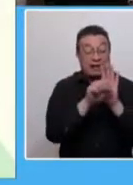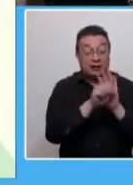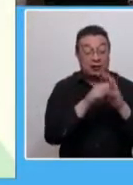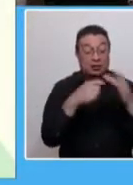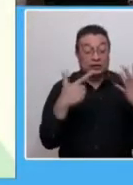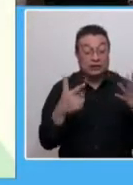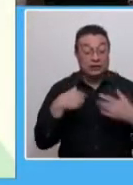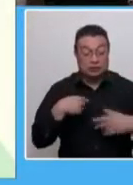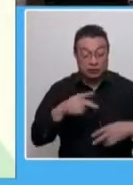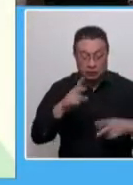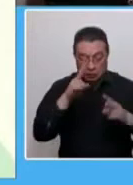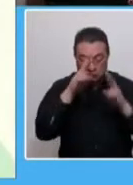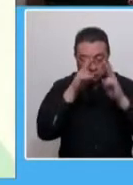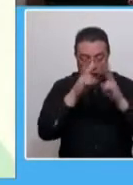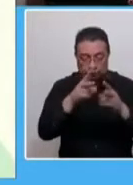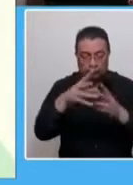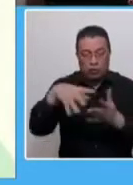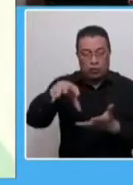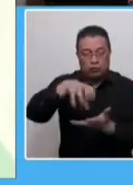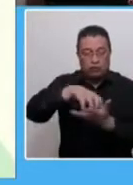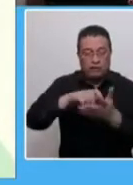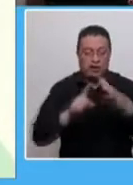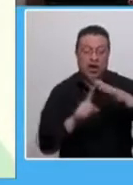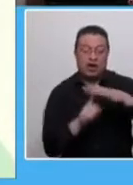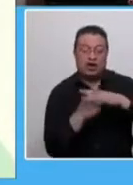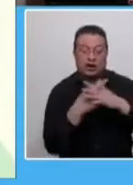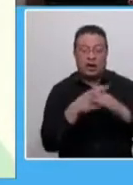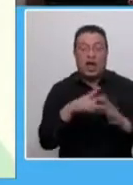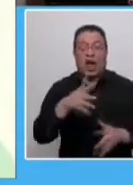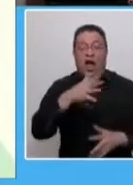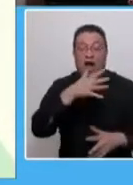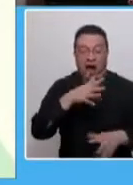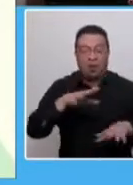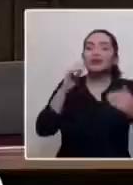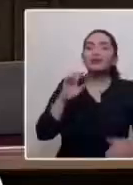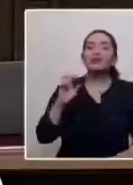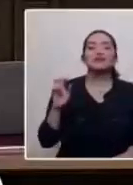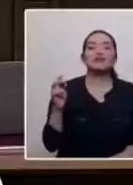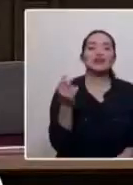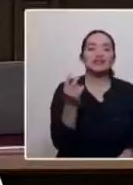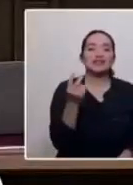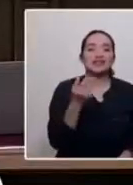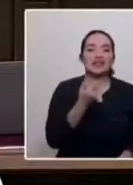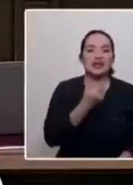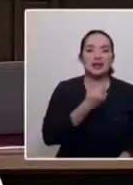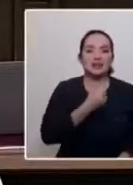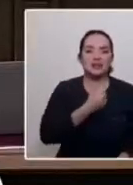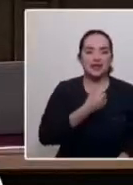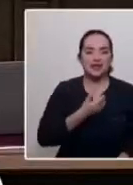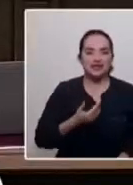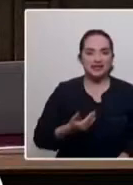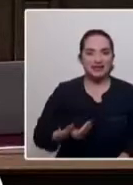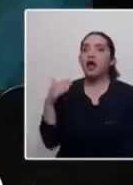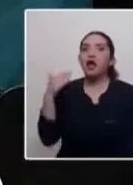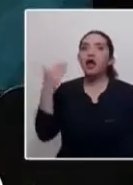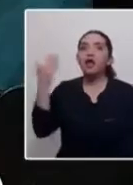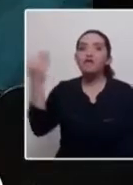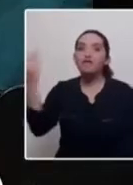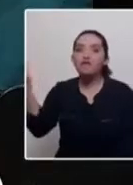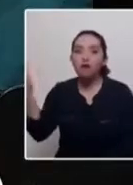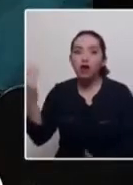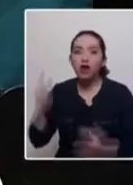pero tiene que tener una base en cuanto al derecho humano al agua, de acceso a esta, ¿cierto?, para